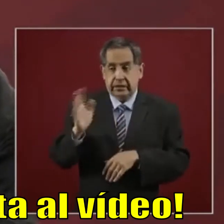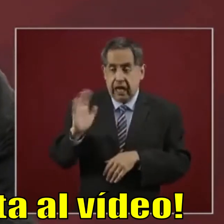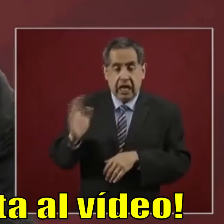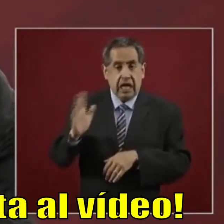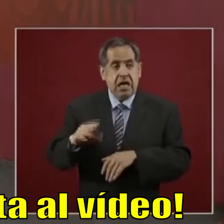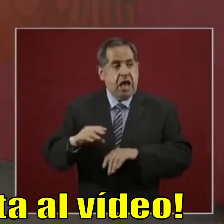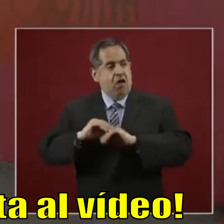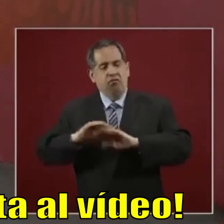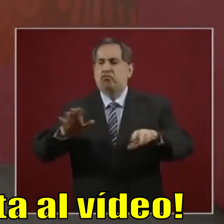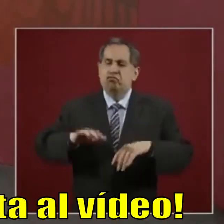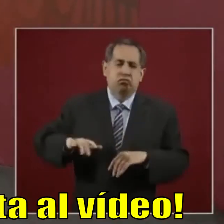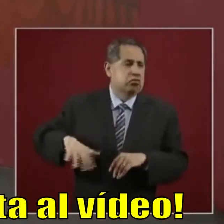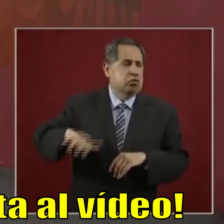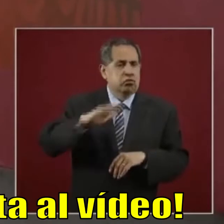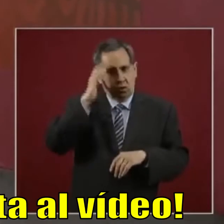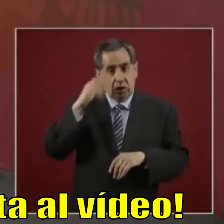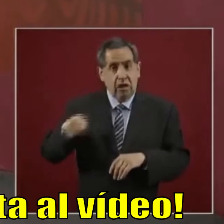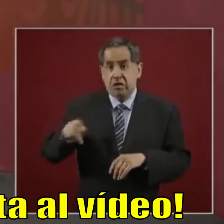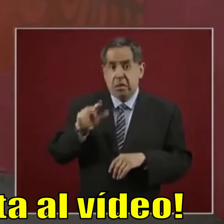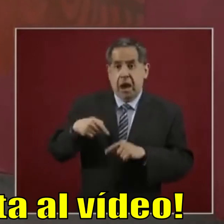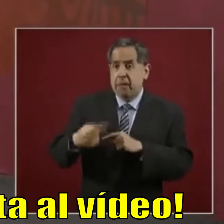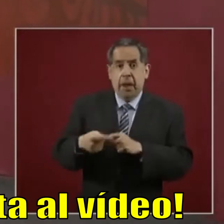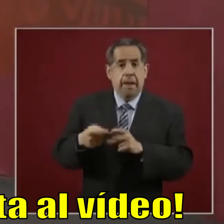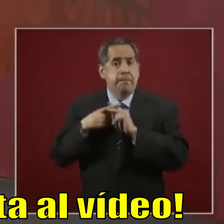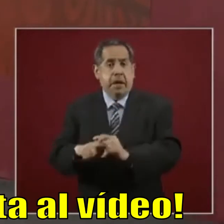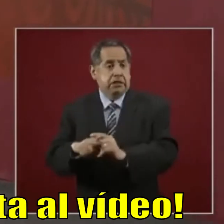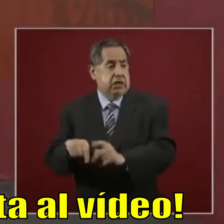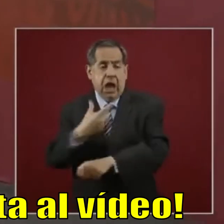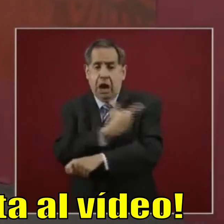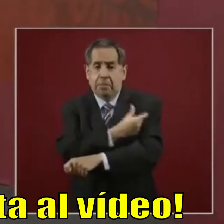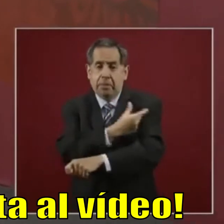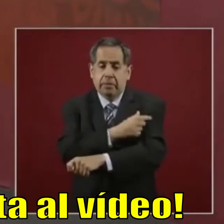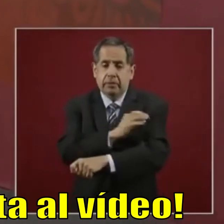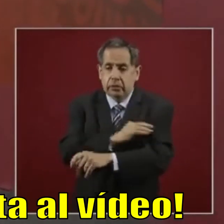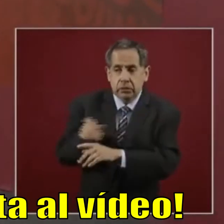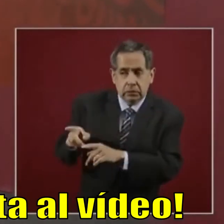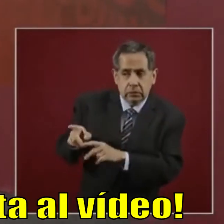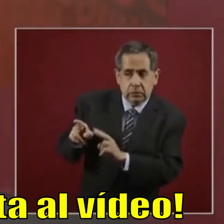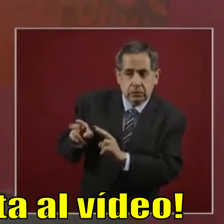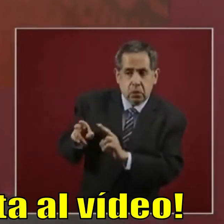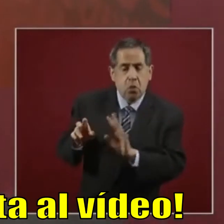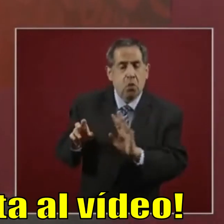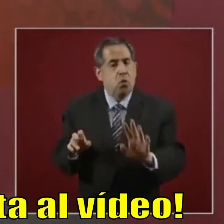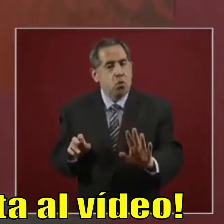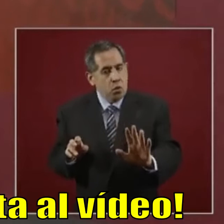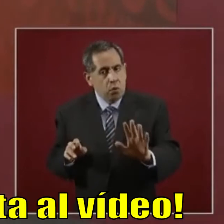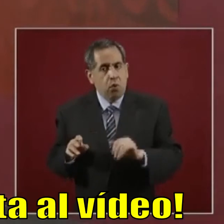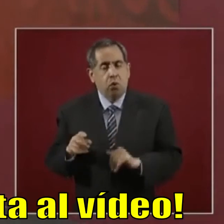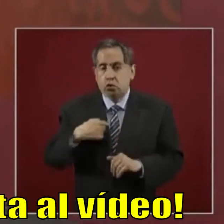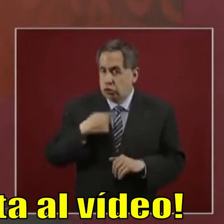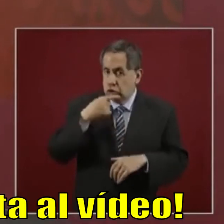dando a conocer y que ya van a aplicar pronto. Yo les digo algo